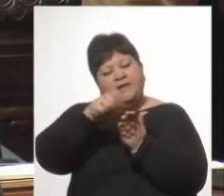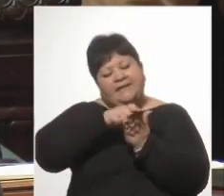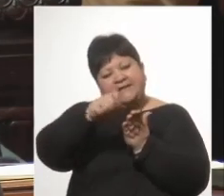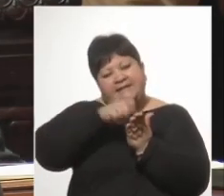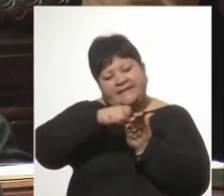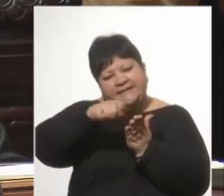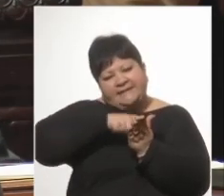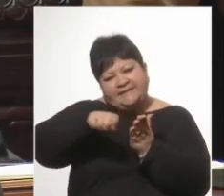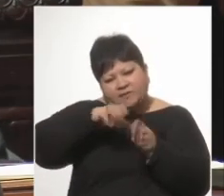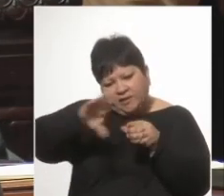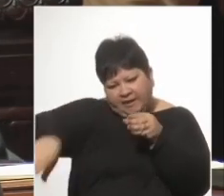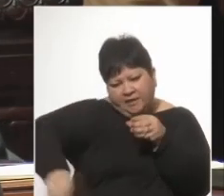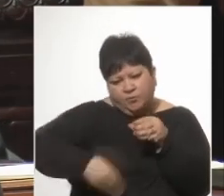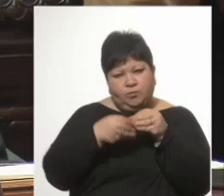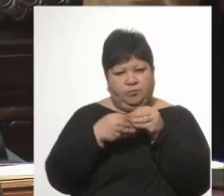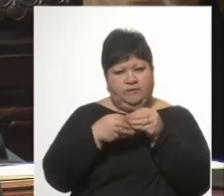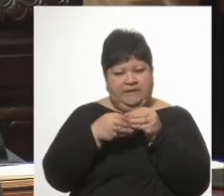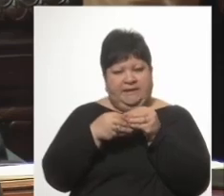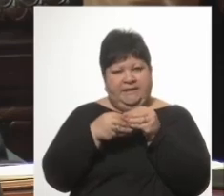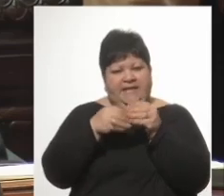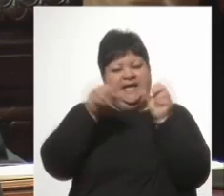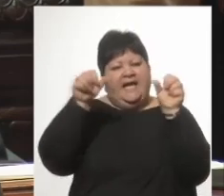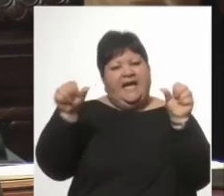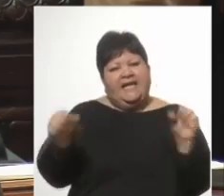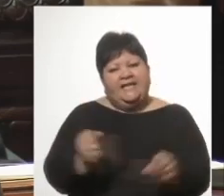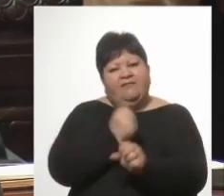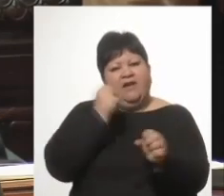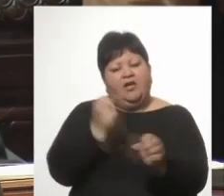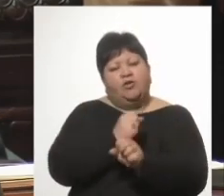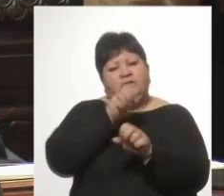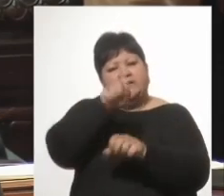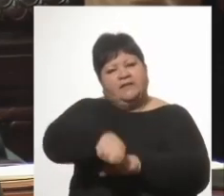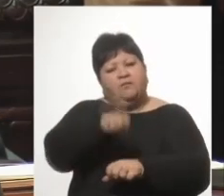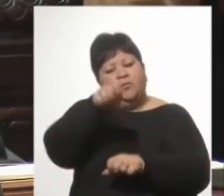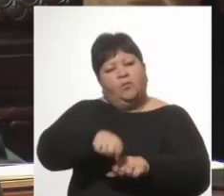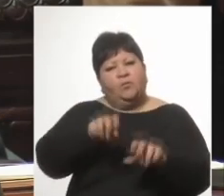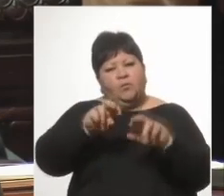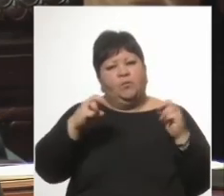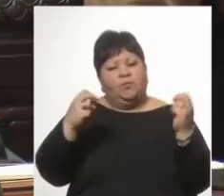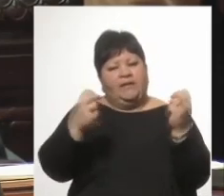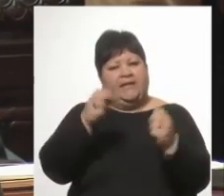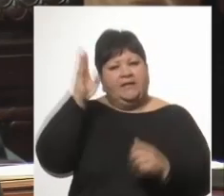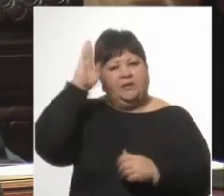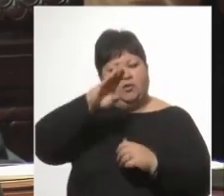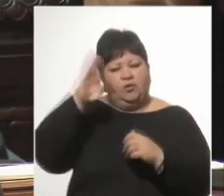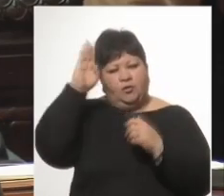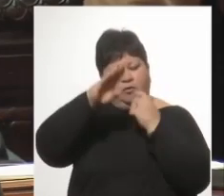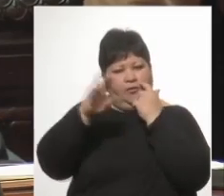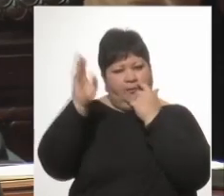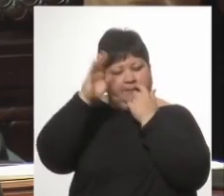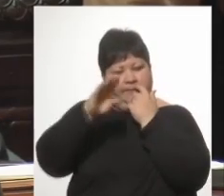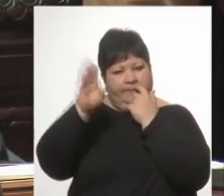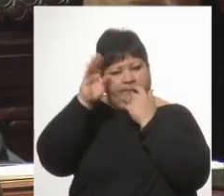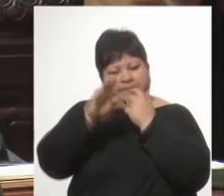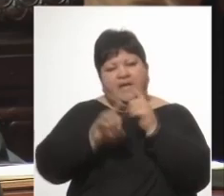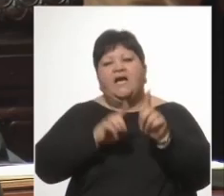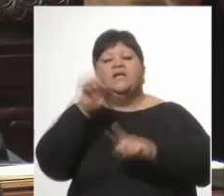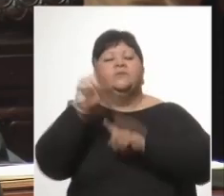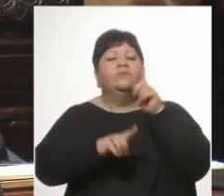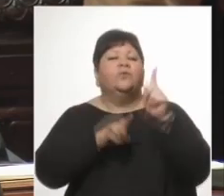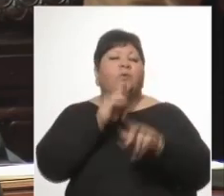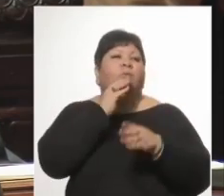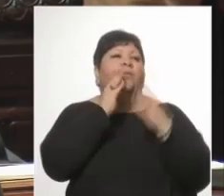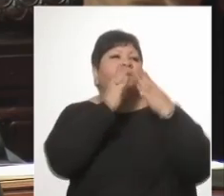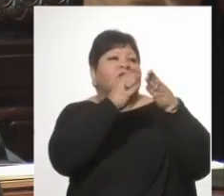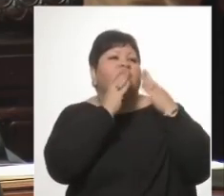yo adjunté a las actuaciones del Tribunal de Honor, en donde formulo unos cuestionamientos a la